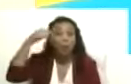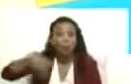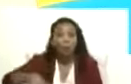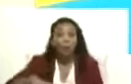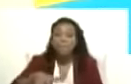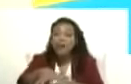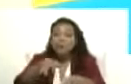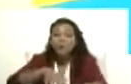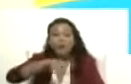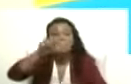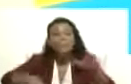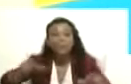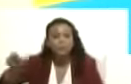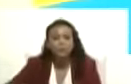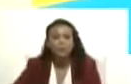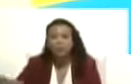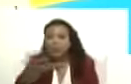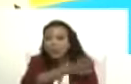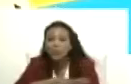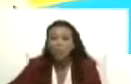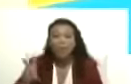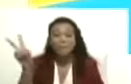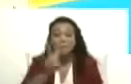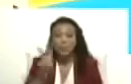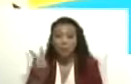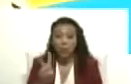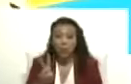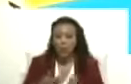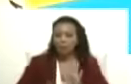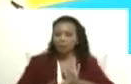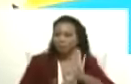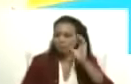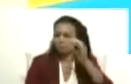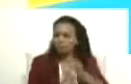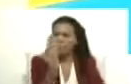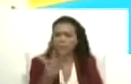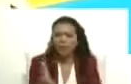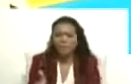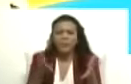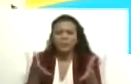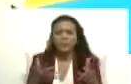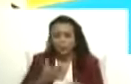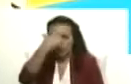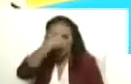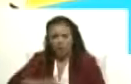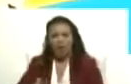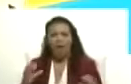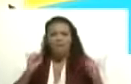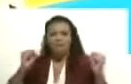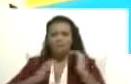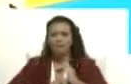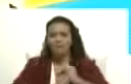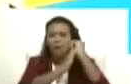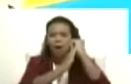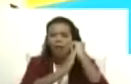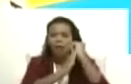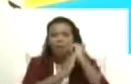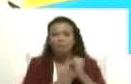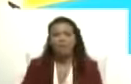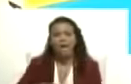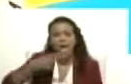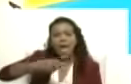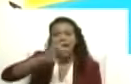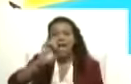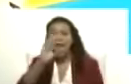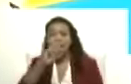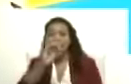todas ustedes y todos ustedes emergen como victoriosos, como heroínas y héroes de esta